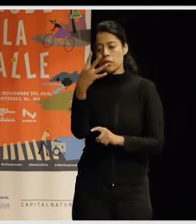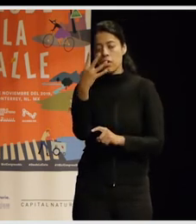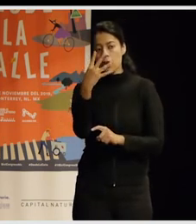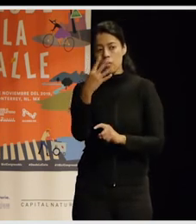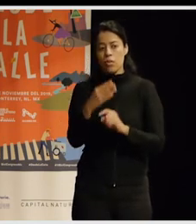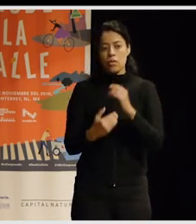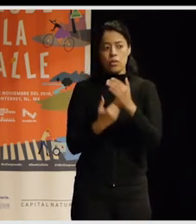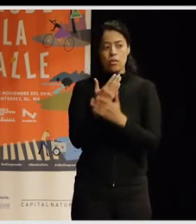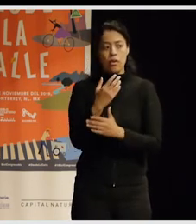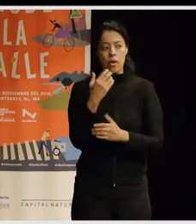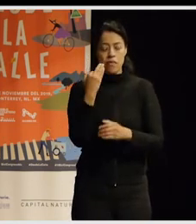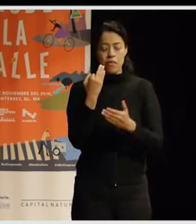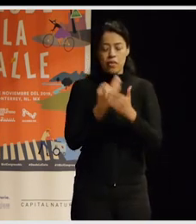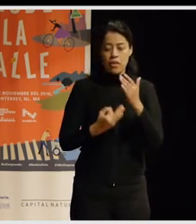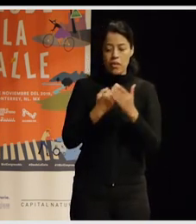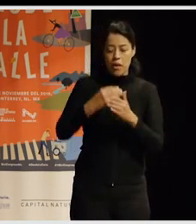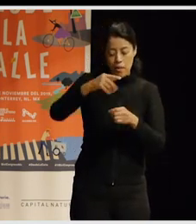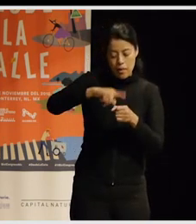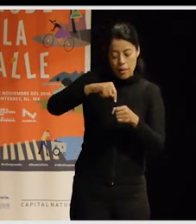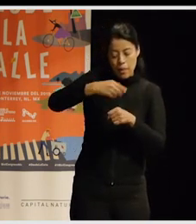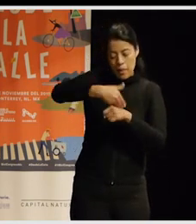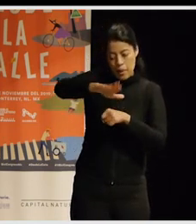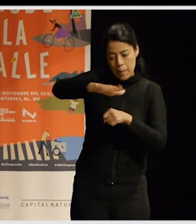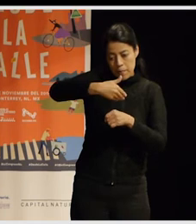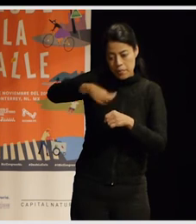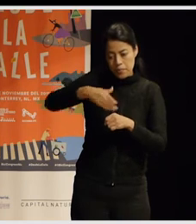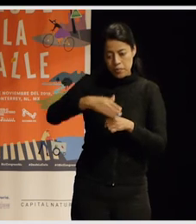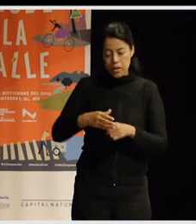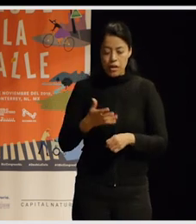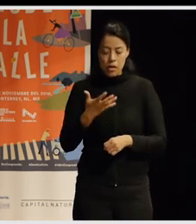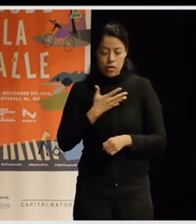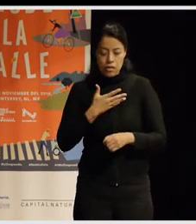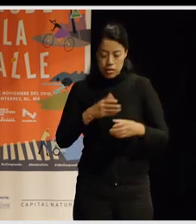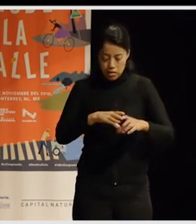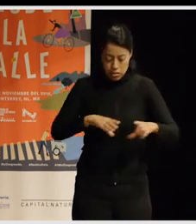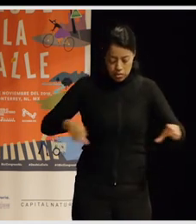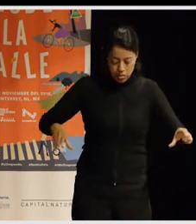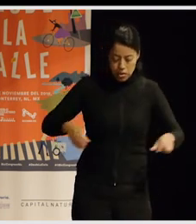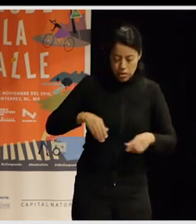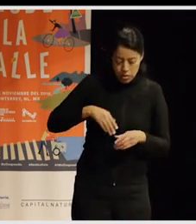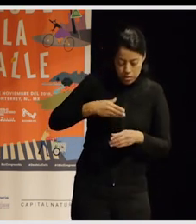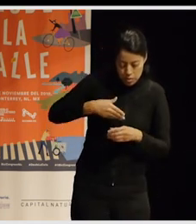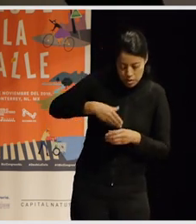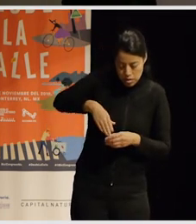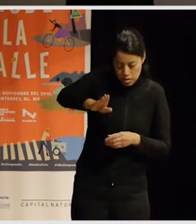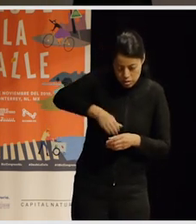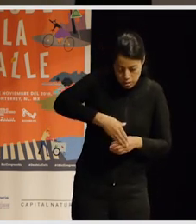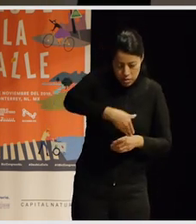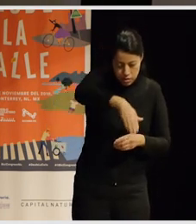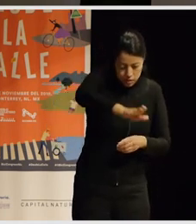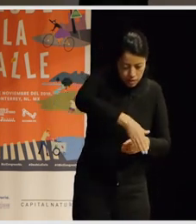ellos no habían pintado antes generalmente traen su barrita de tres metros y empiezan a pintar sobre esa barrita